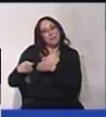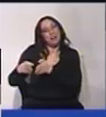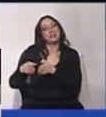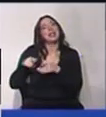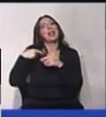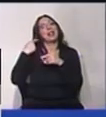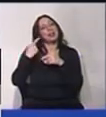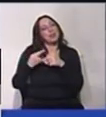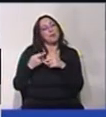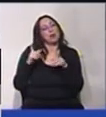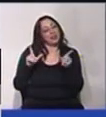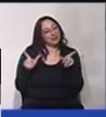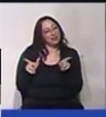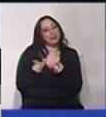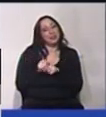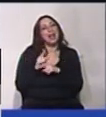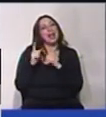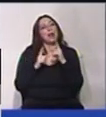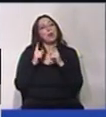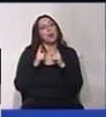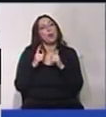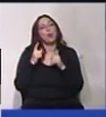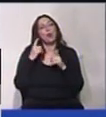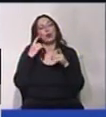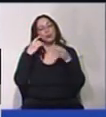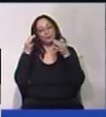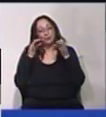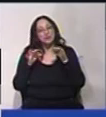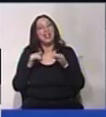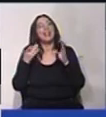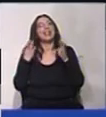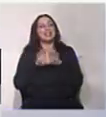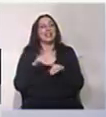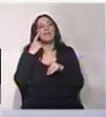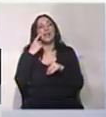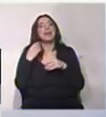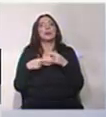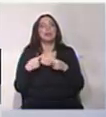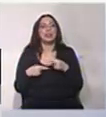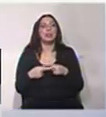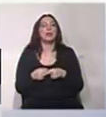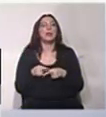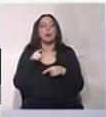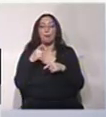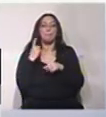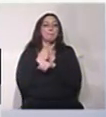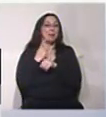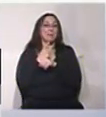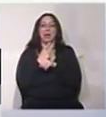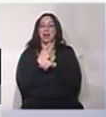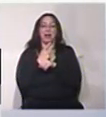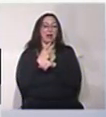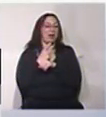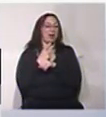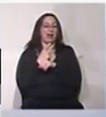vamos, terminadas algunos aspectos de cierre, veremos cómo seguimos. Ustedes, Silvia, han estado en la primera línea, ¿no? En este